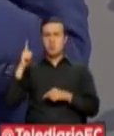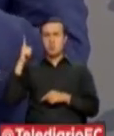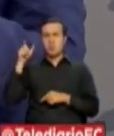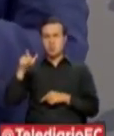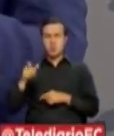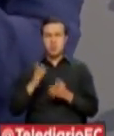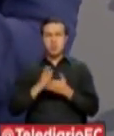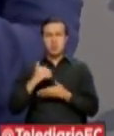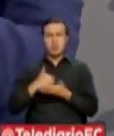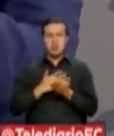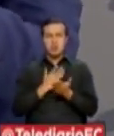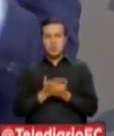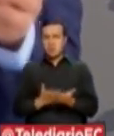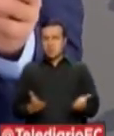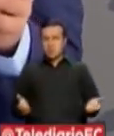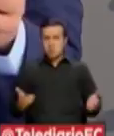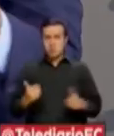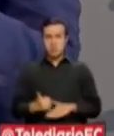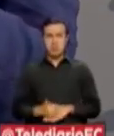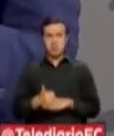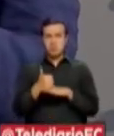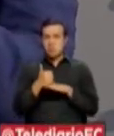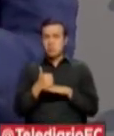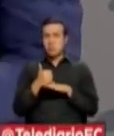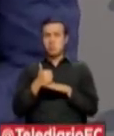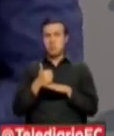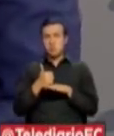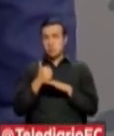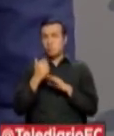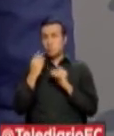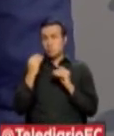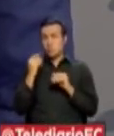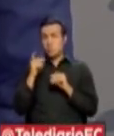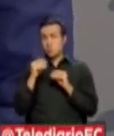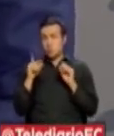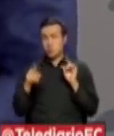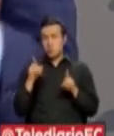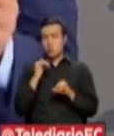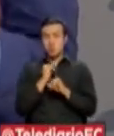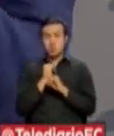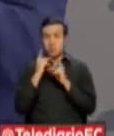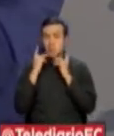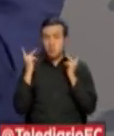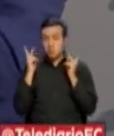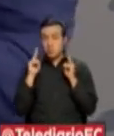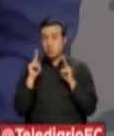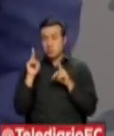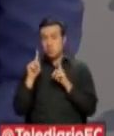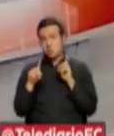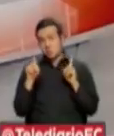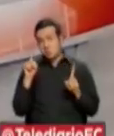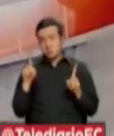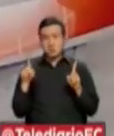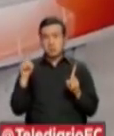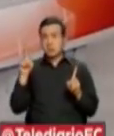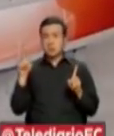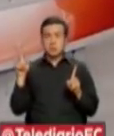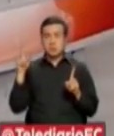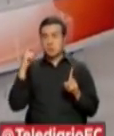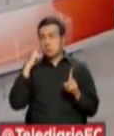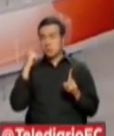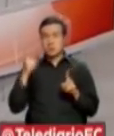acceso a esas formas de poder virtual que existen fuera de las instituciones públicas pero que de pronto logran representación